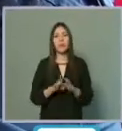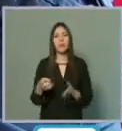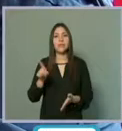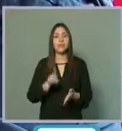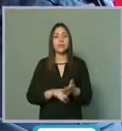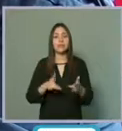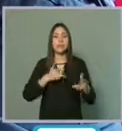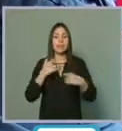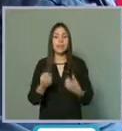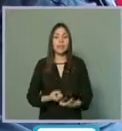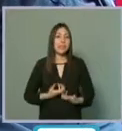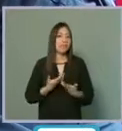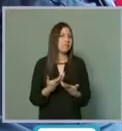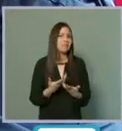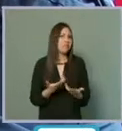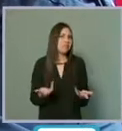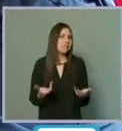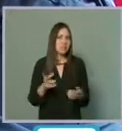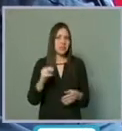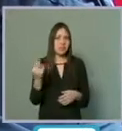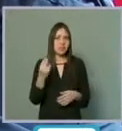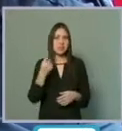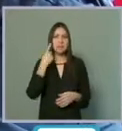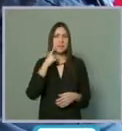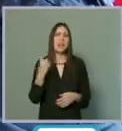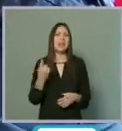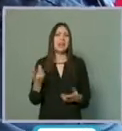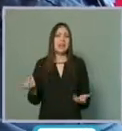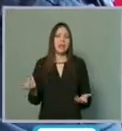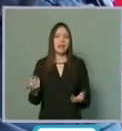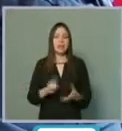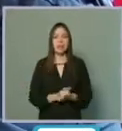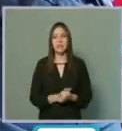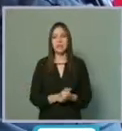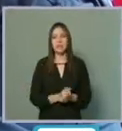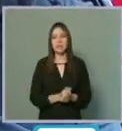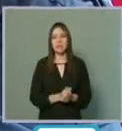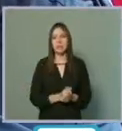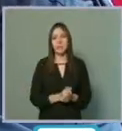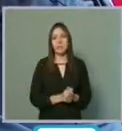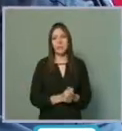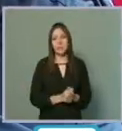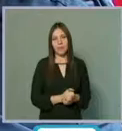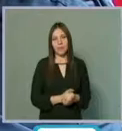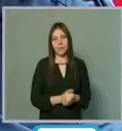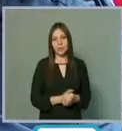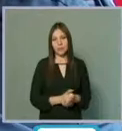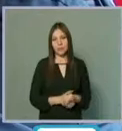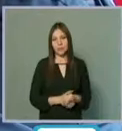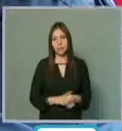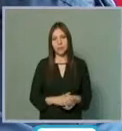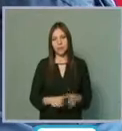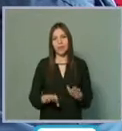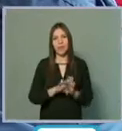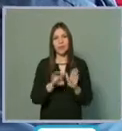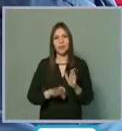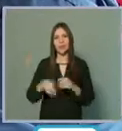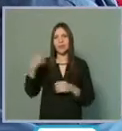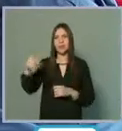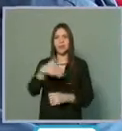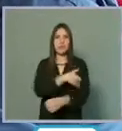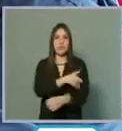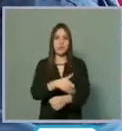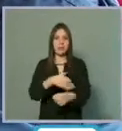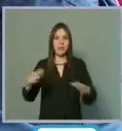sentimientos. Sentimos que, ¿para qué? Si ya lo saben, ¿no? Es, por ejemplo, lo ves en la relación entre